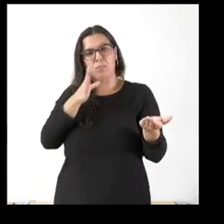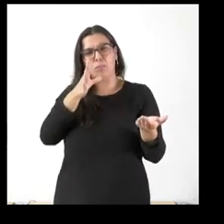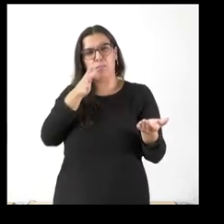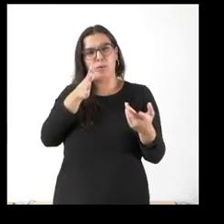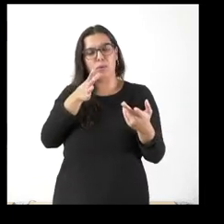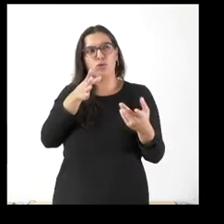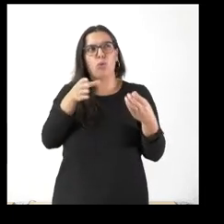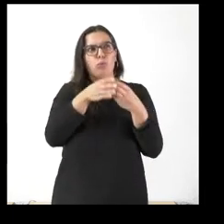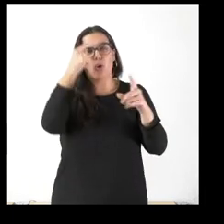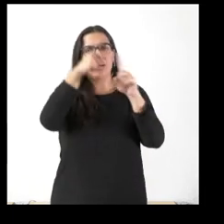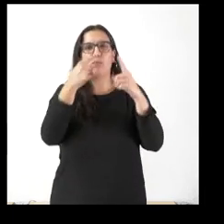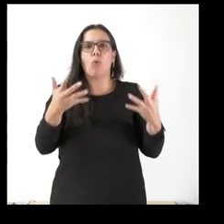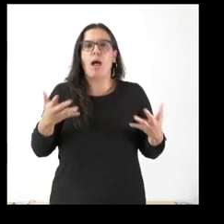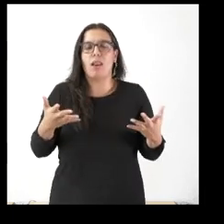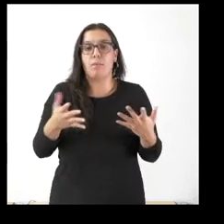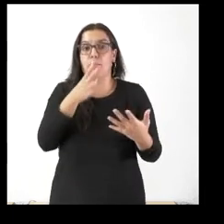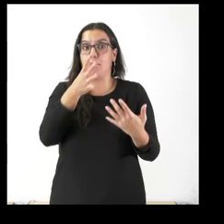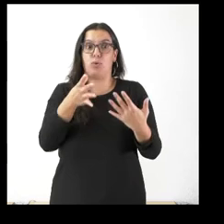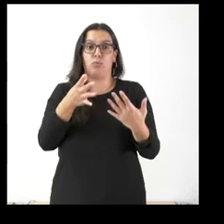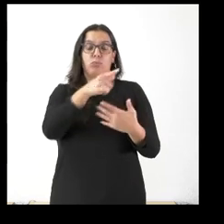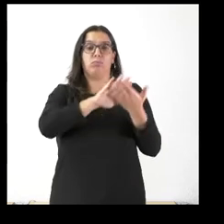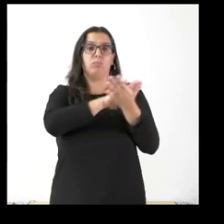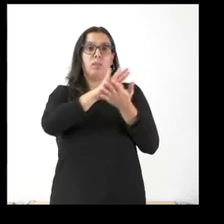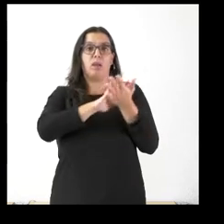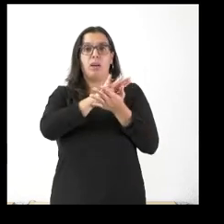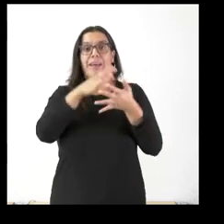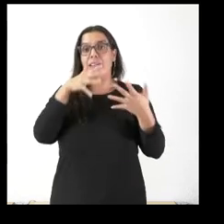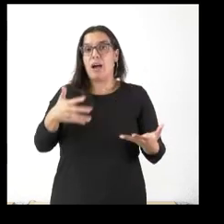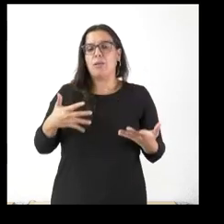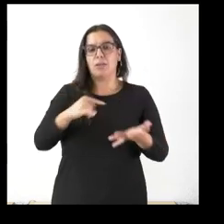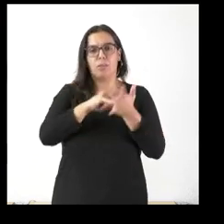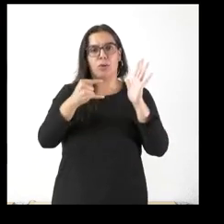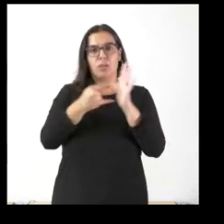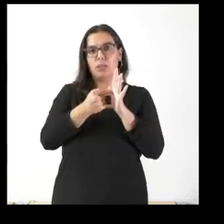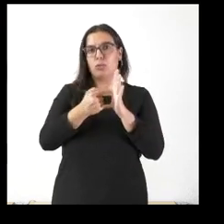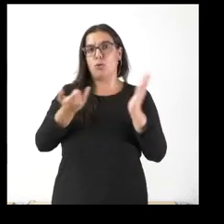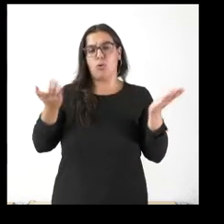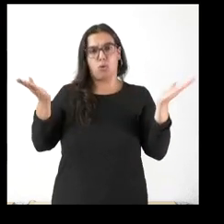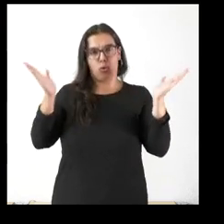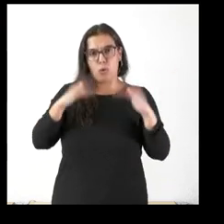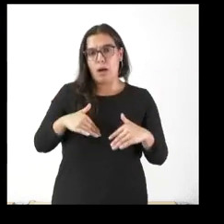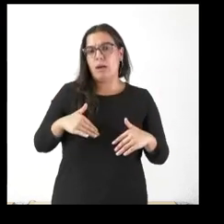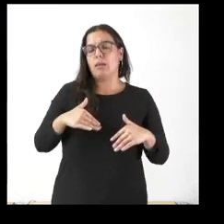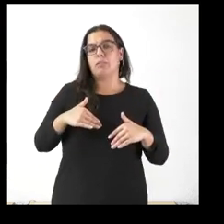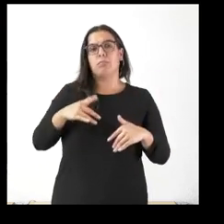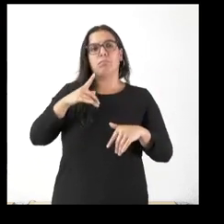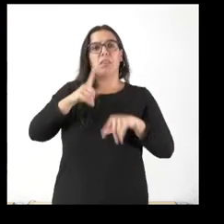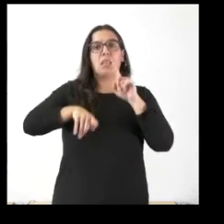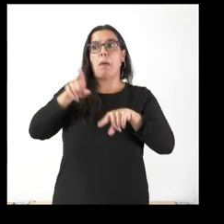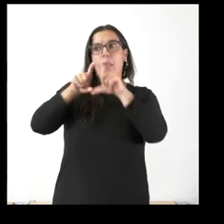persigue la Junta, porque nos habla de que en este momento no hay ningún proyecto, que tendría que ser a instancias de las empresas. Entonces, el